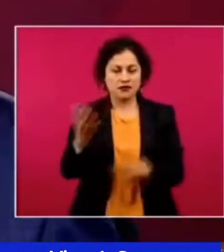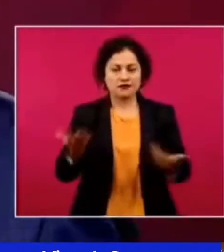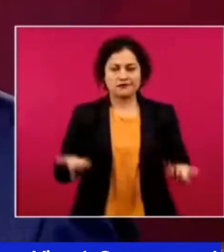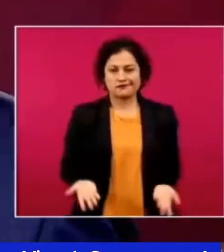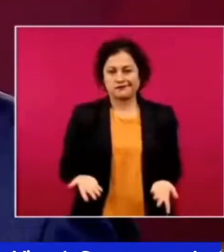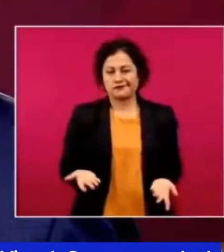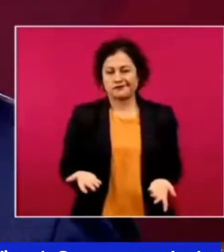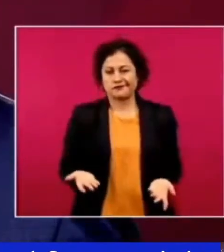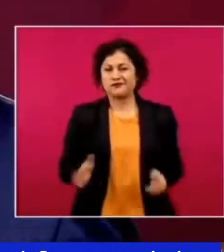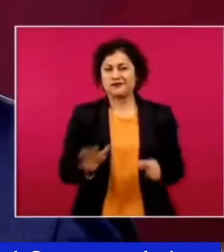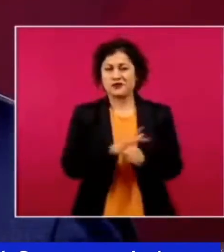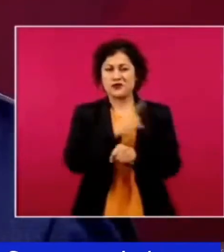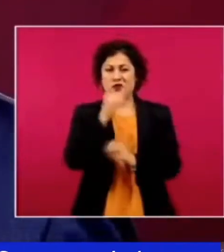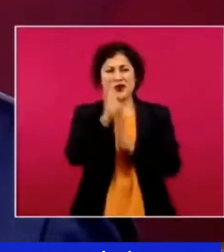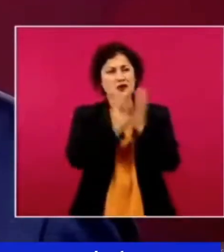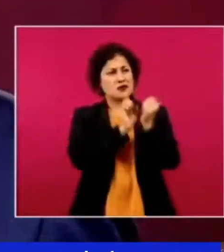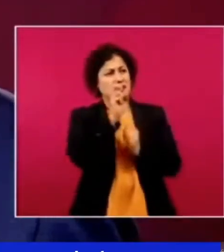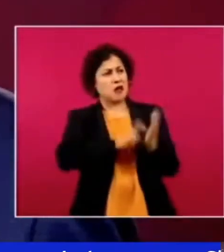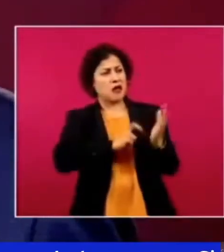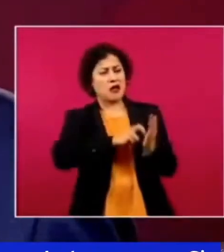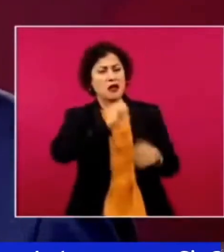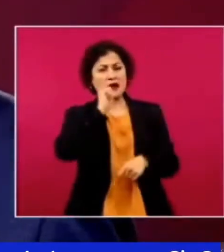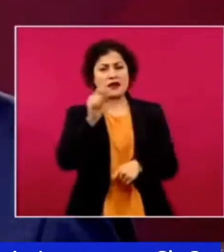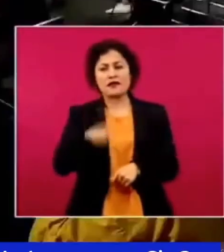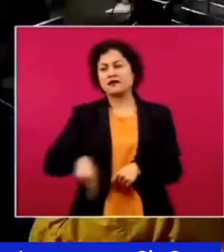la mafia